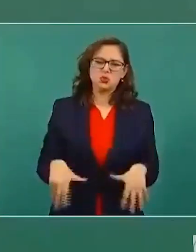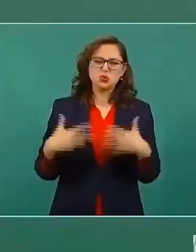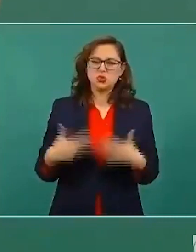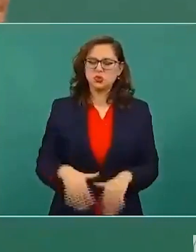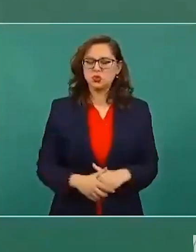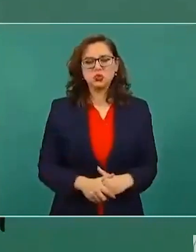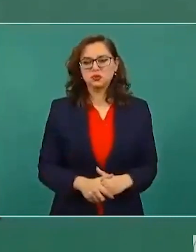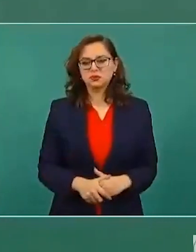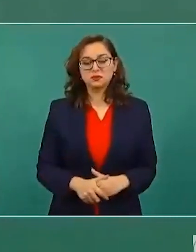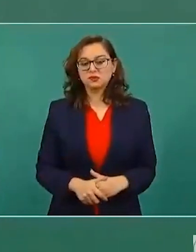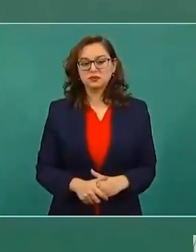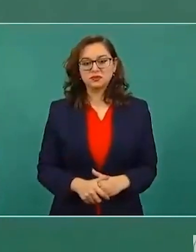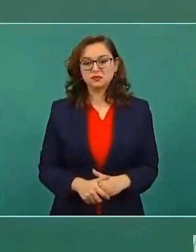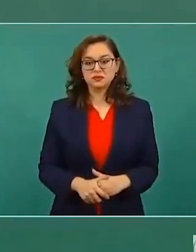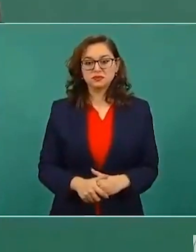Perdió